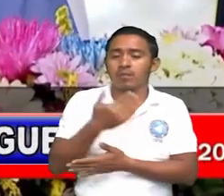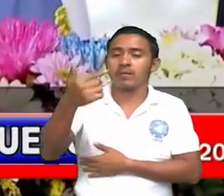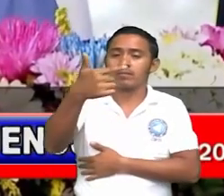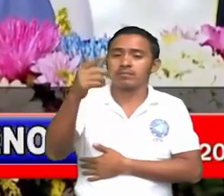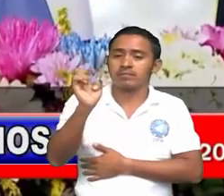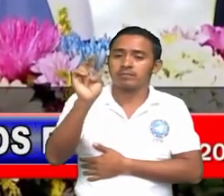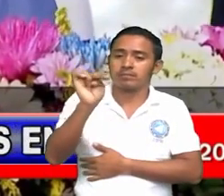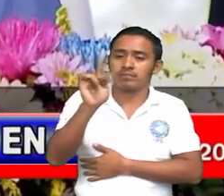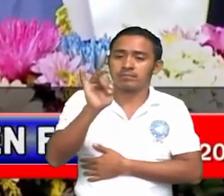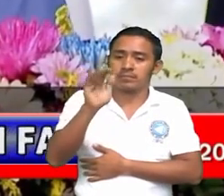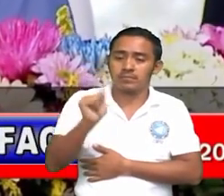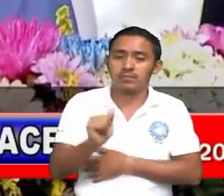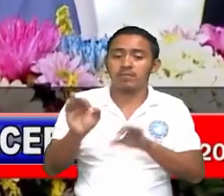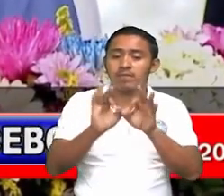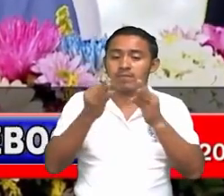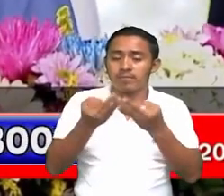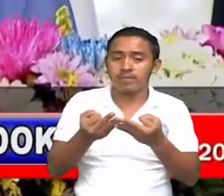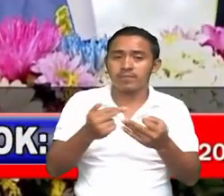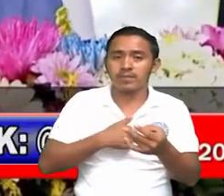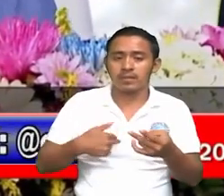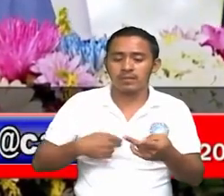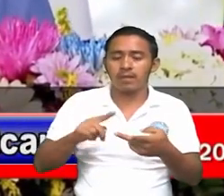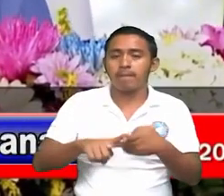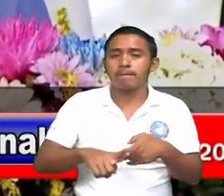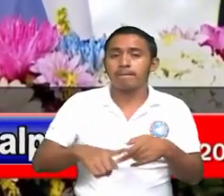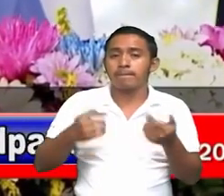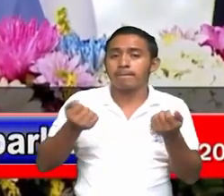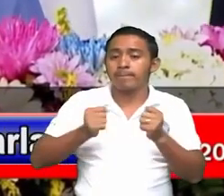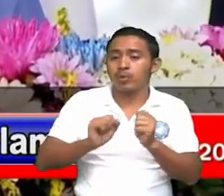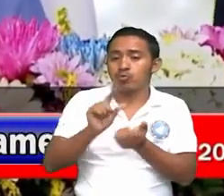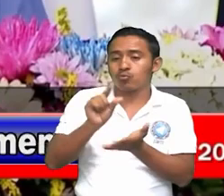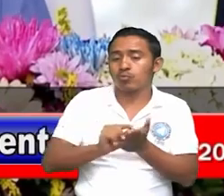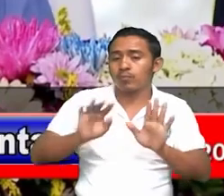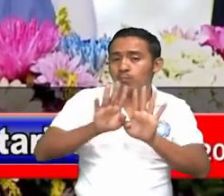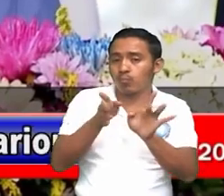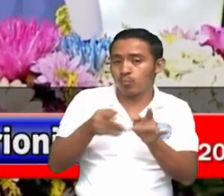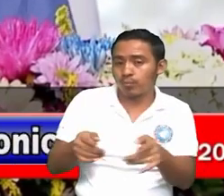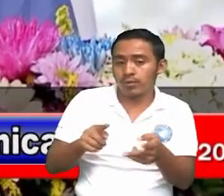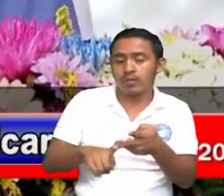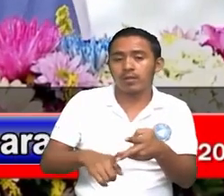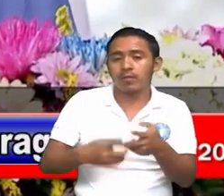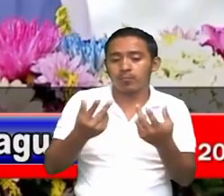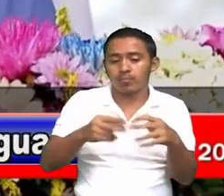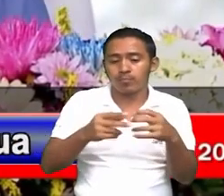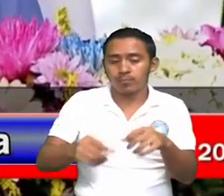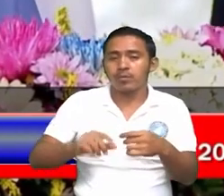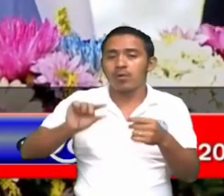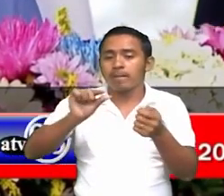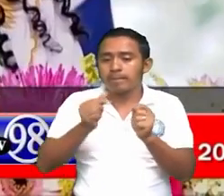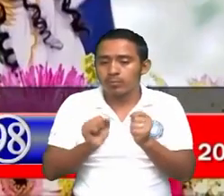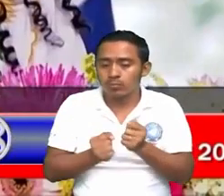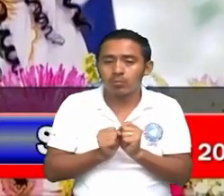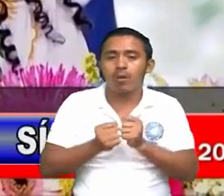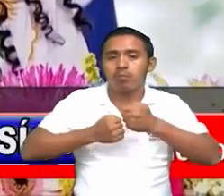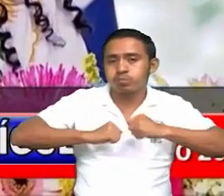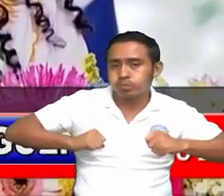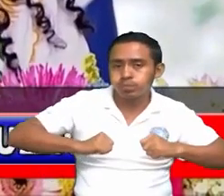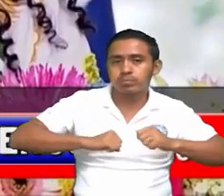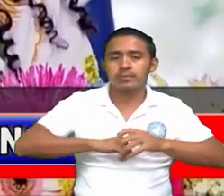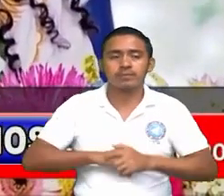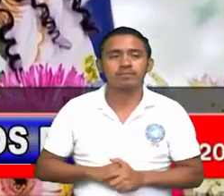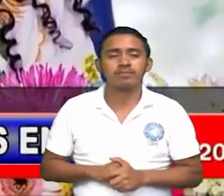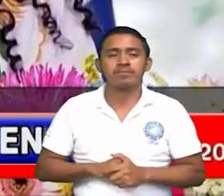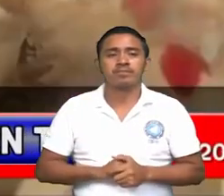la familia. Trabajemos en producir pollitas ponedoras, pollitos de engorde. Y